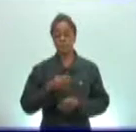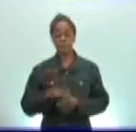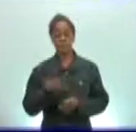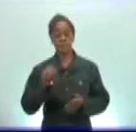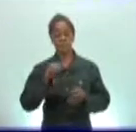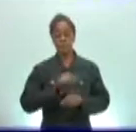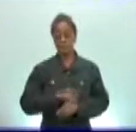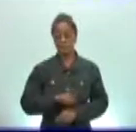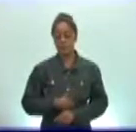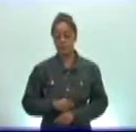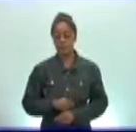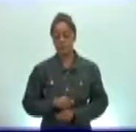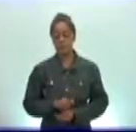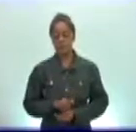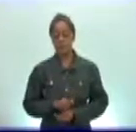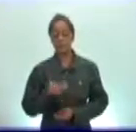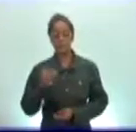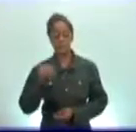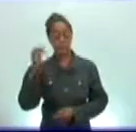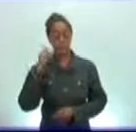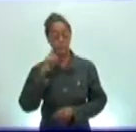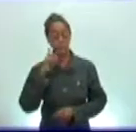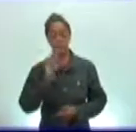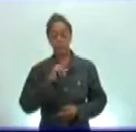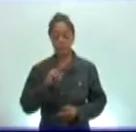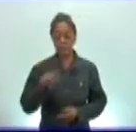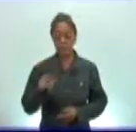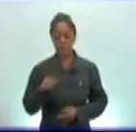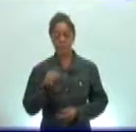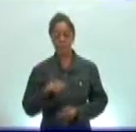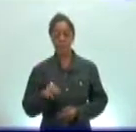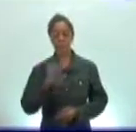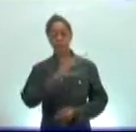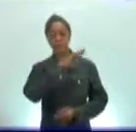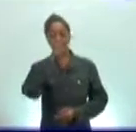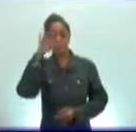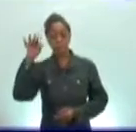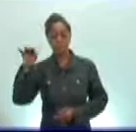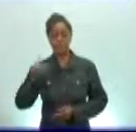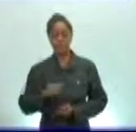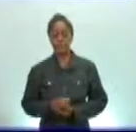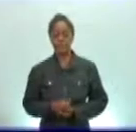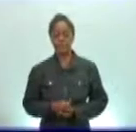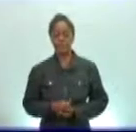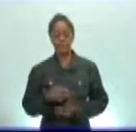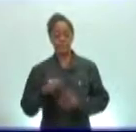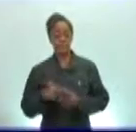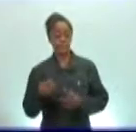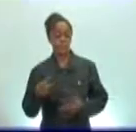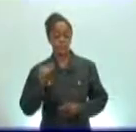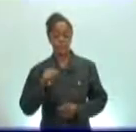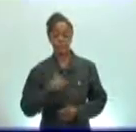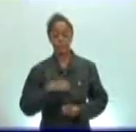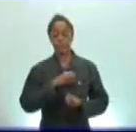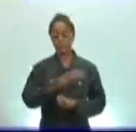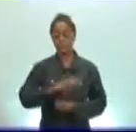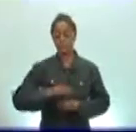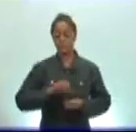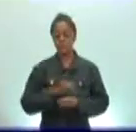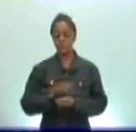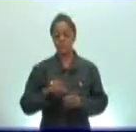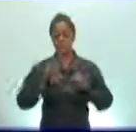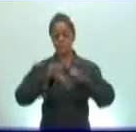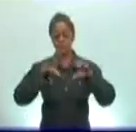tiempo, debemos localizarlo en el espacio. y para esto utilizamos el